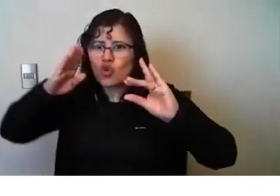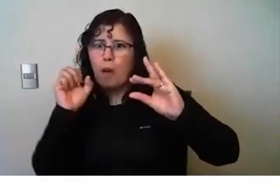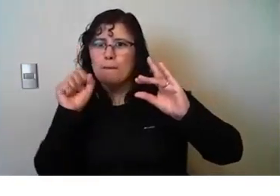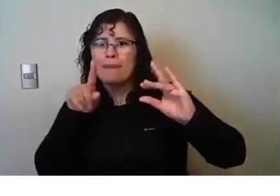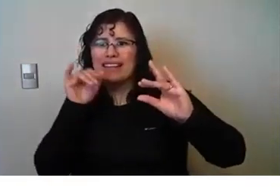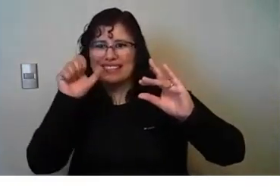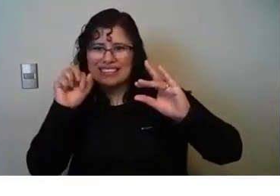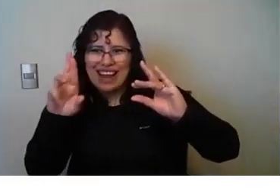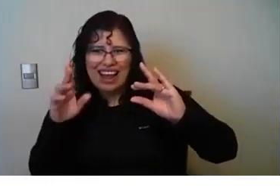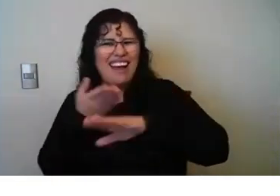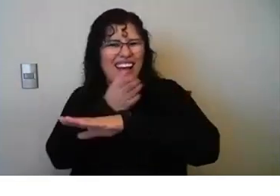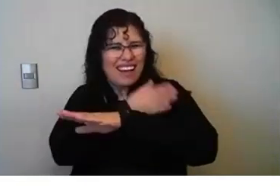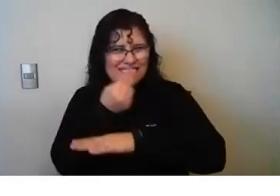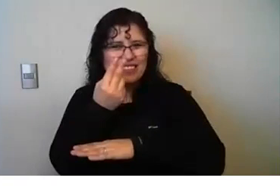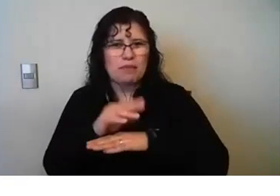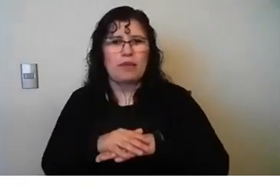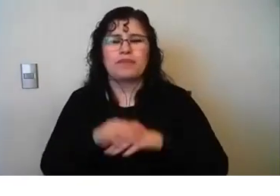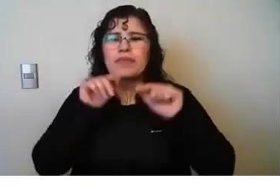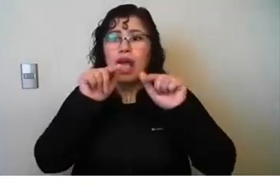Este sistema vértebro-basilar